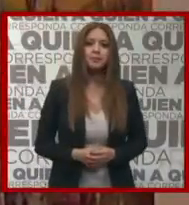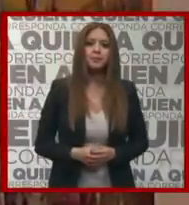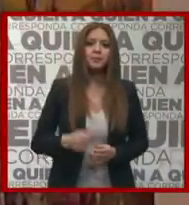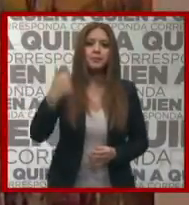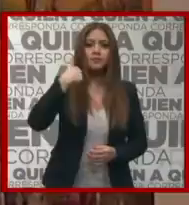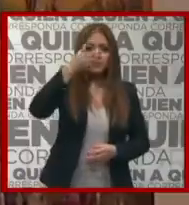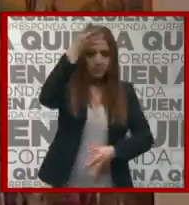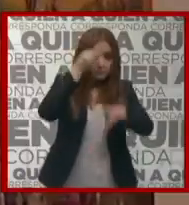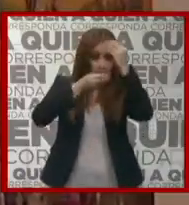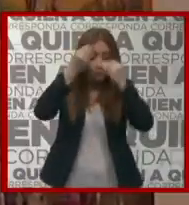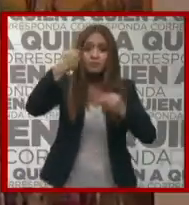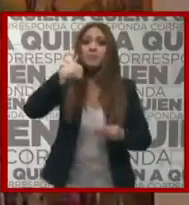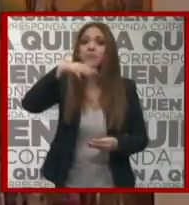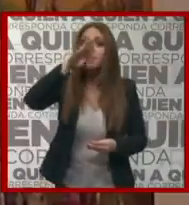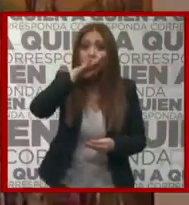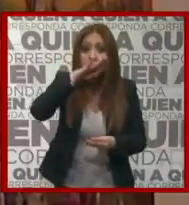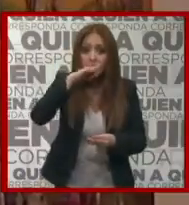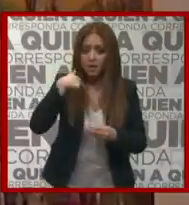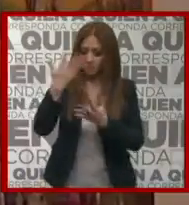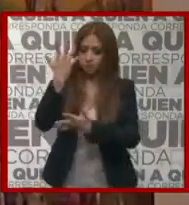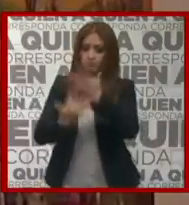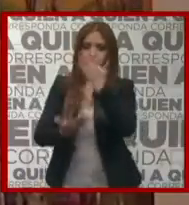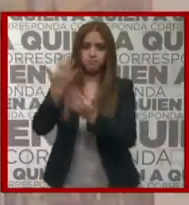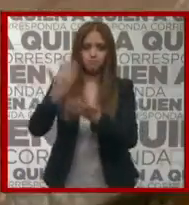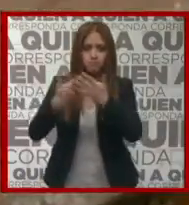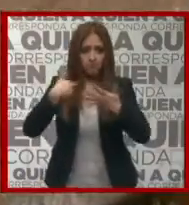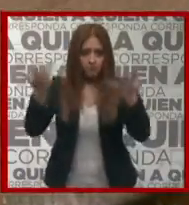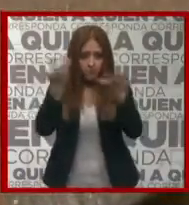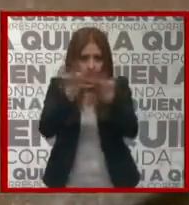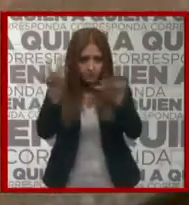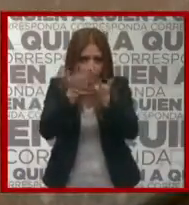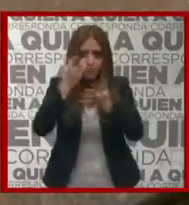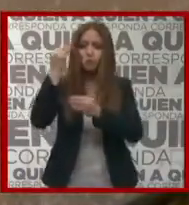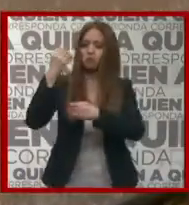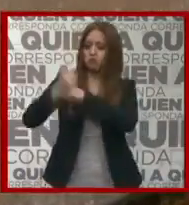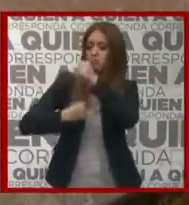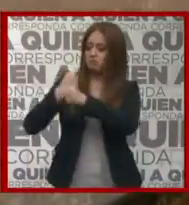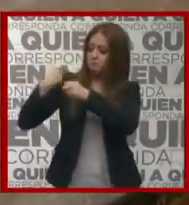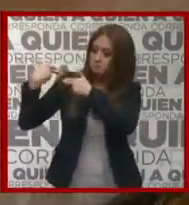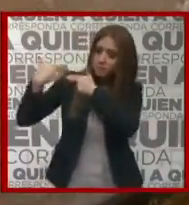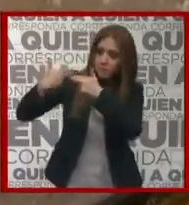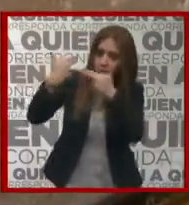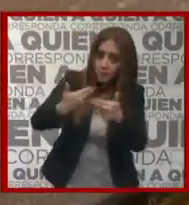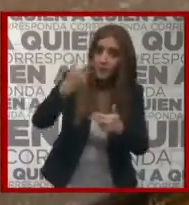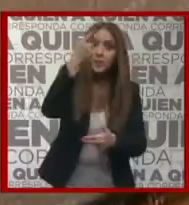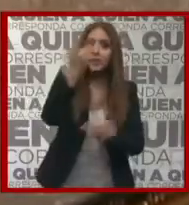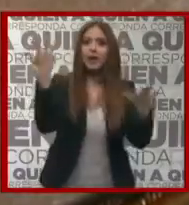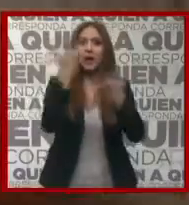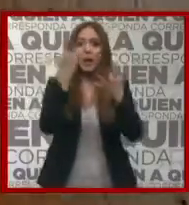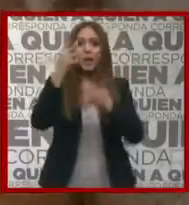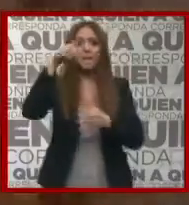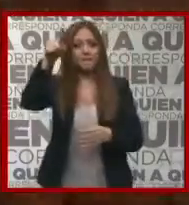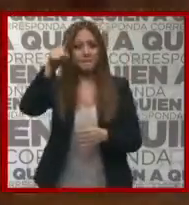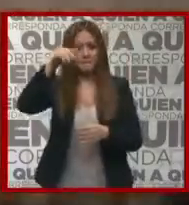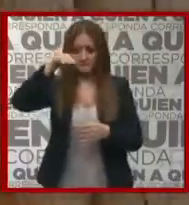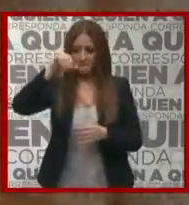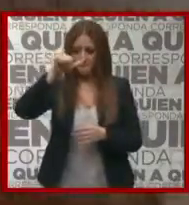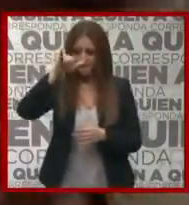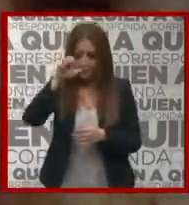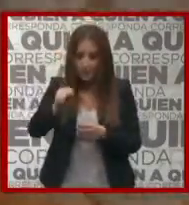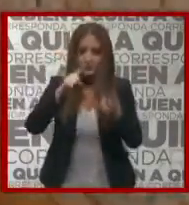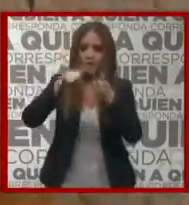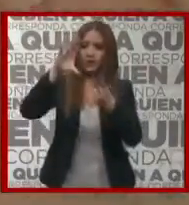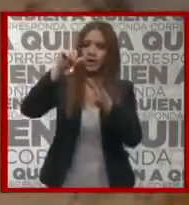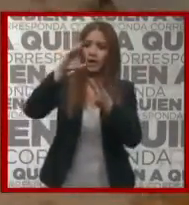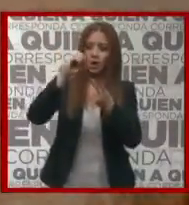Y mi mamá, pues se la enseñó a su mamá, o sea, viene de generaciones. Y está hecho de maíz, cacao, la almendra del